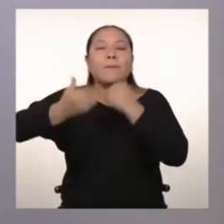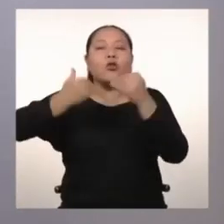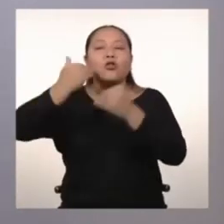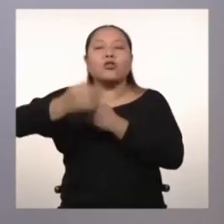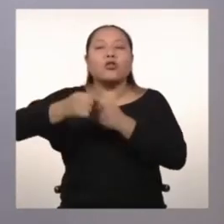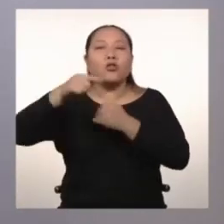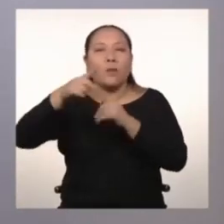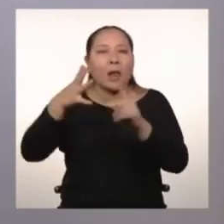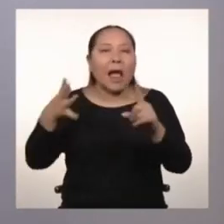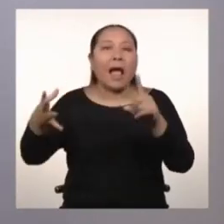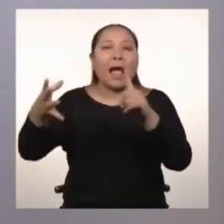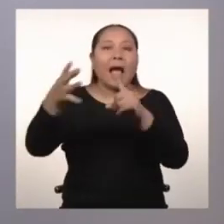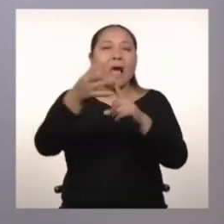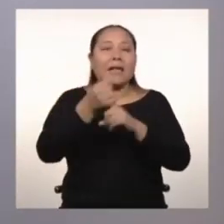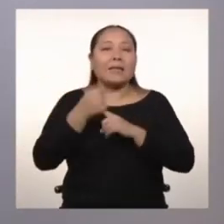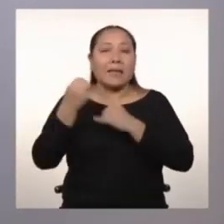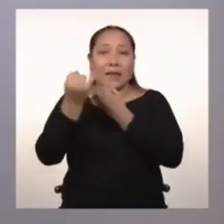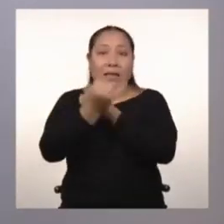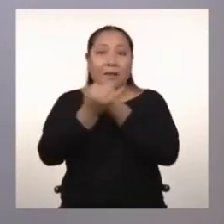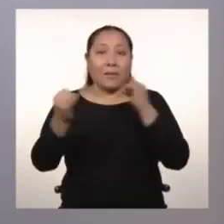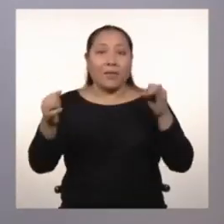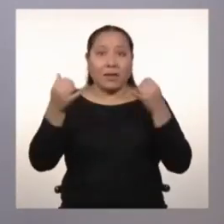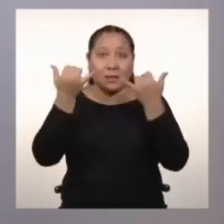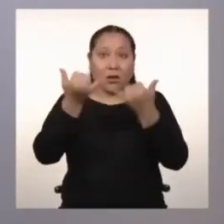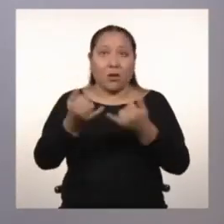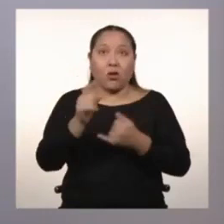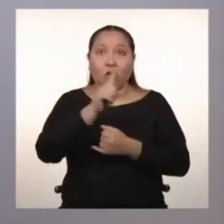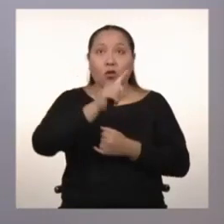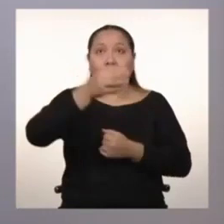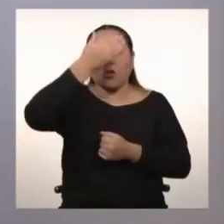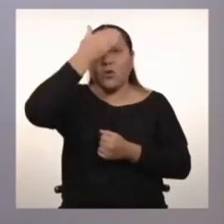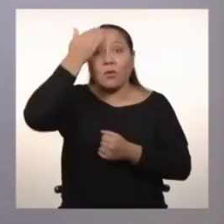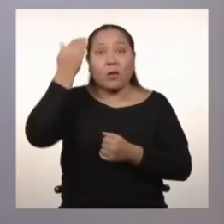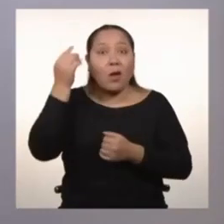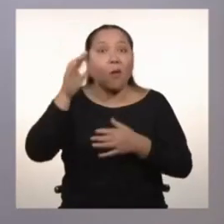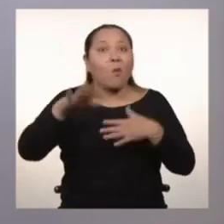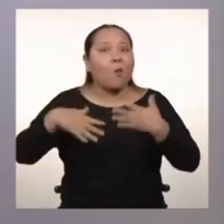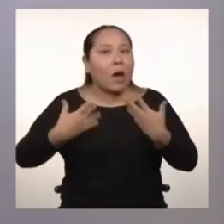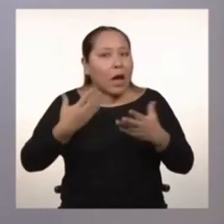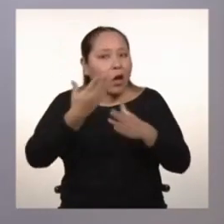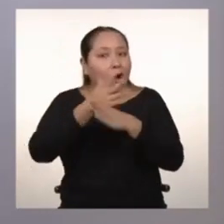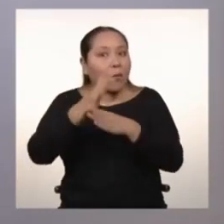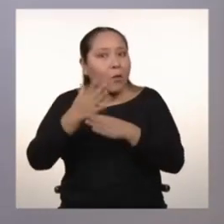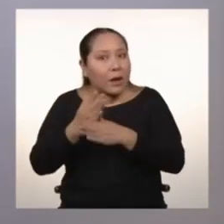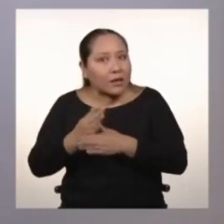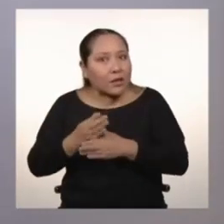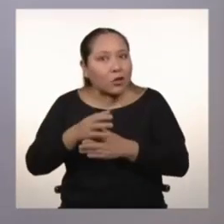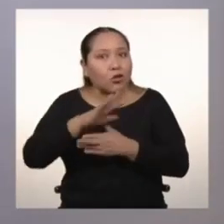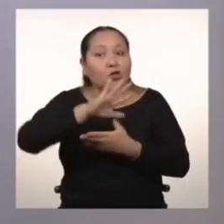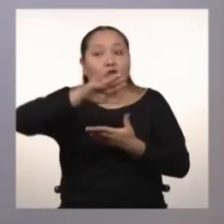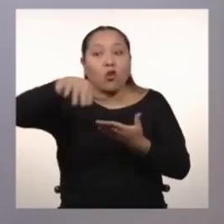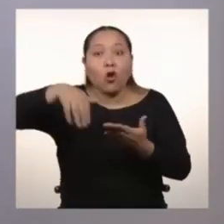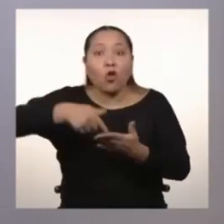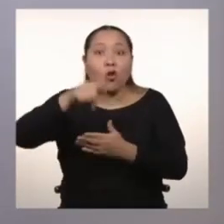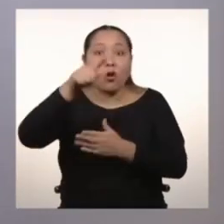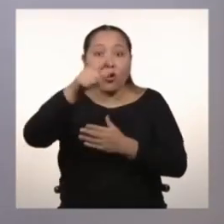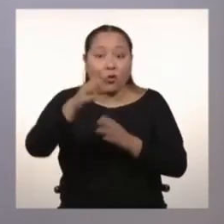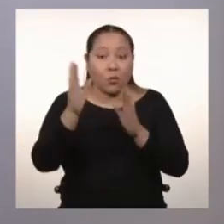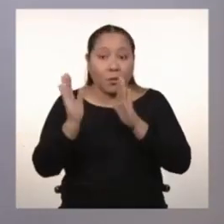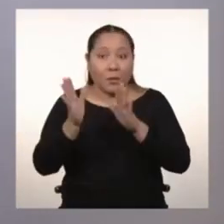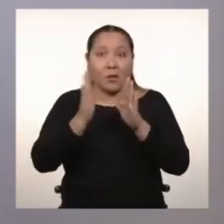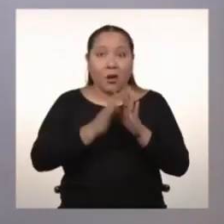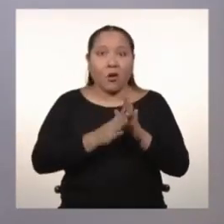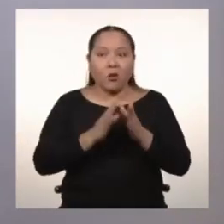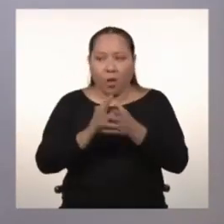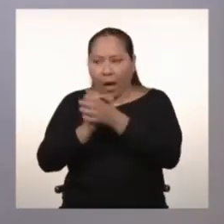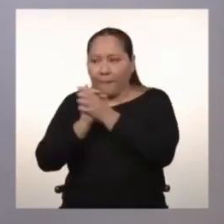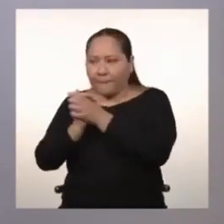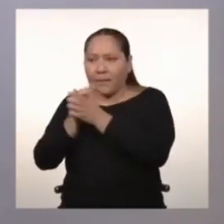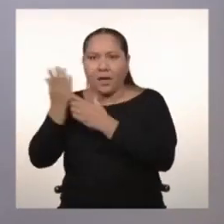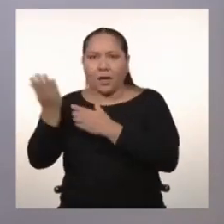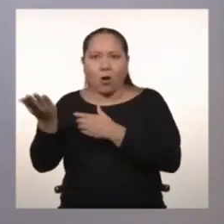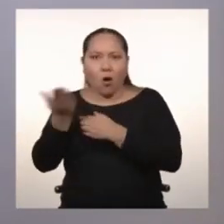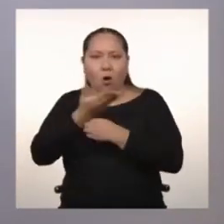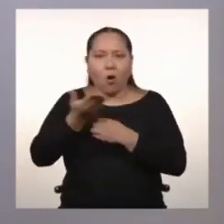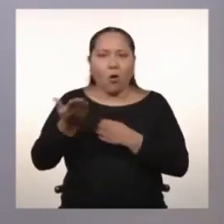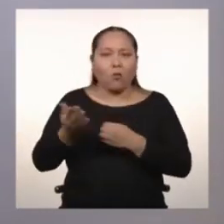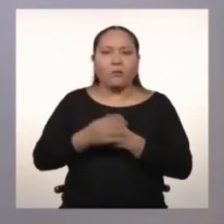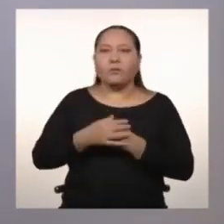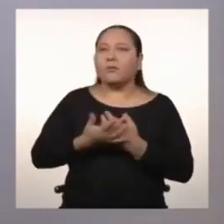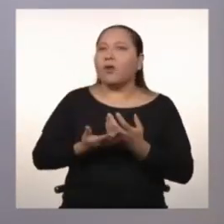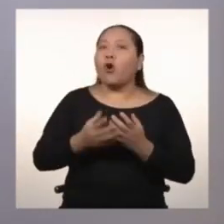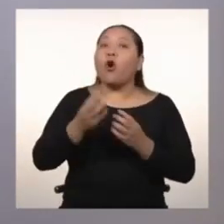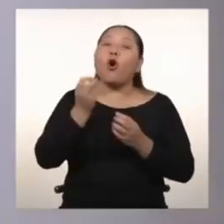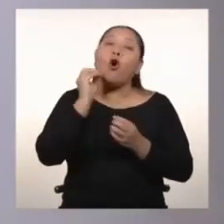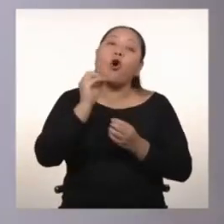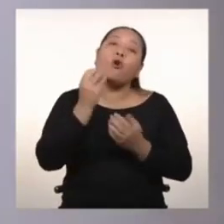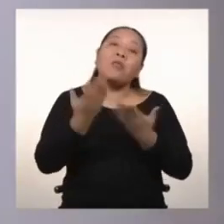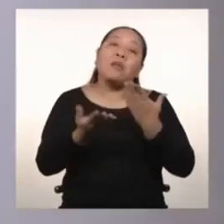nuestra independencia. Y no olviden que pueden compartir todo lo trabajado con algún compañero, compañera o